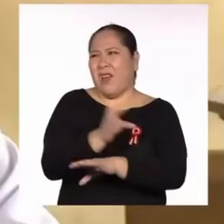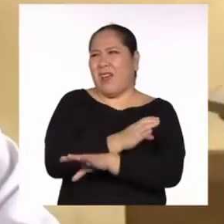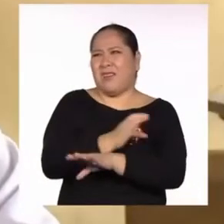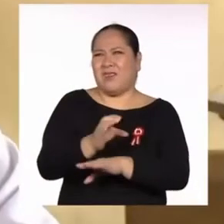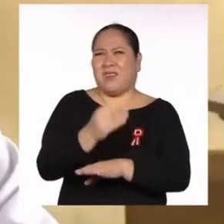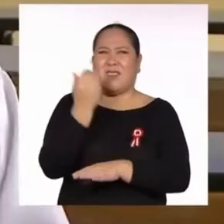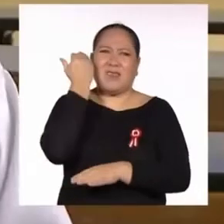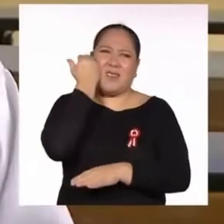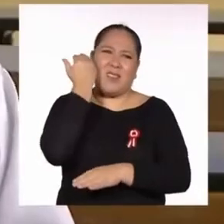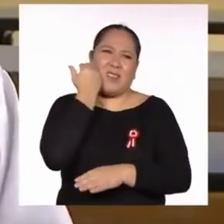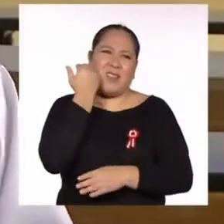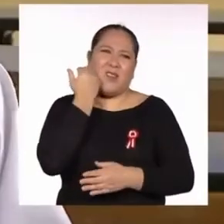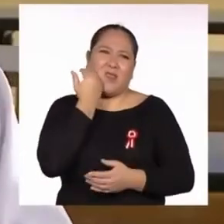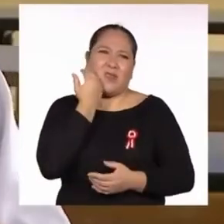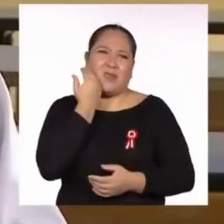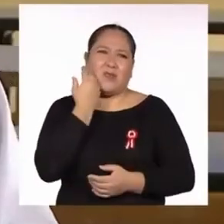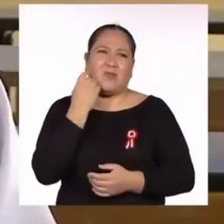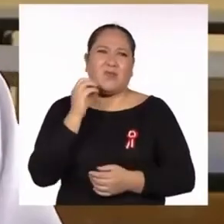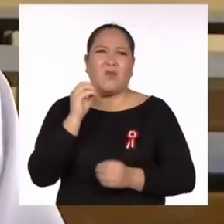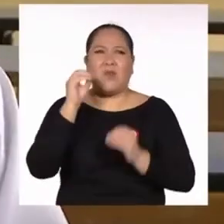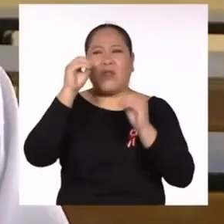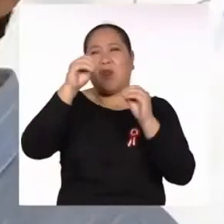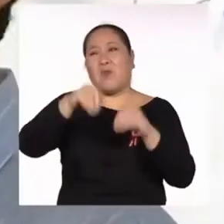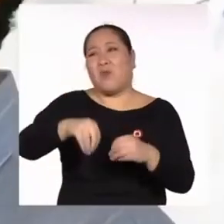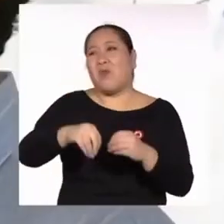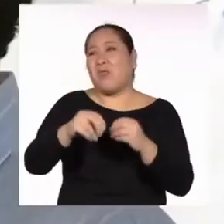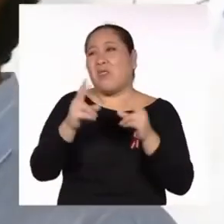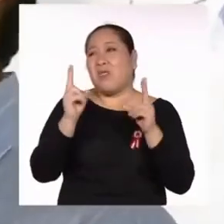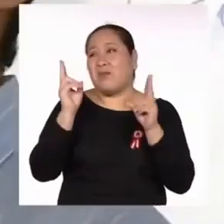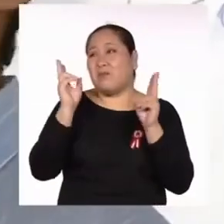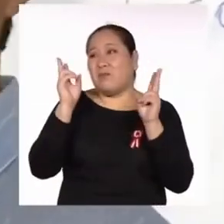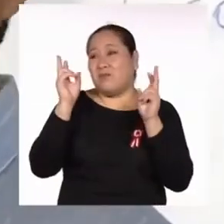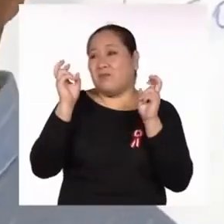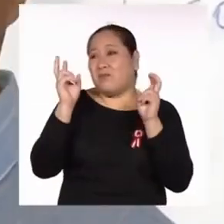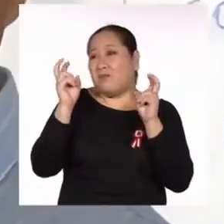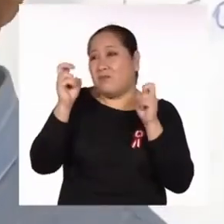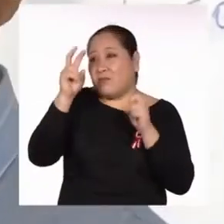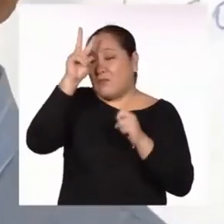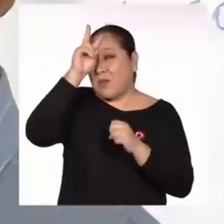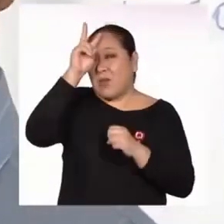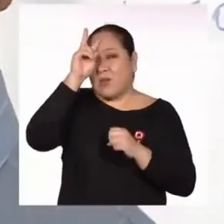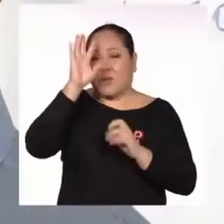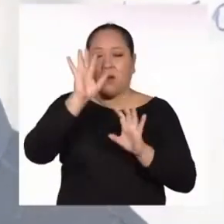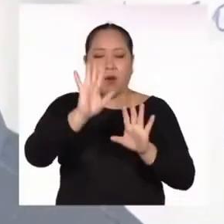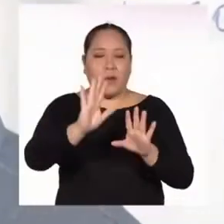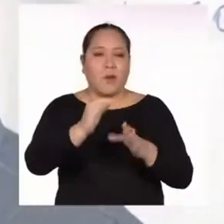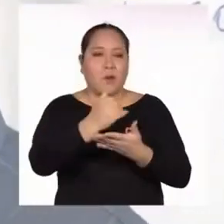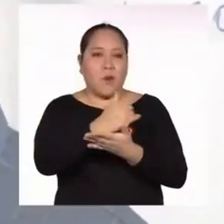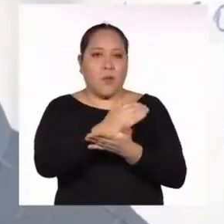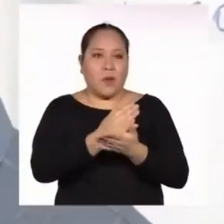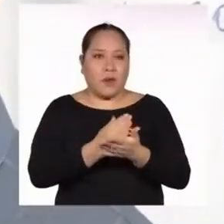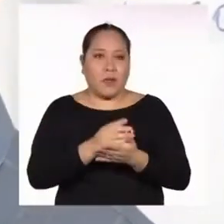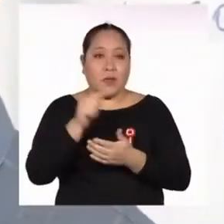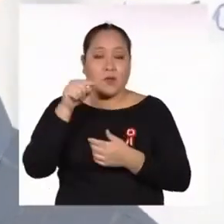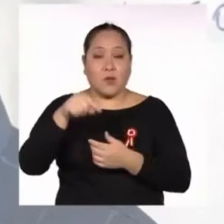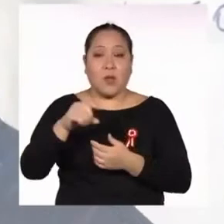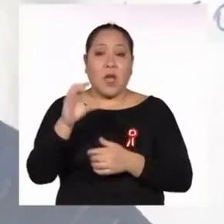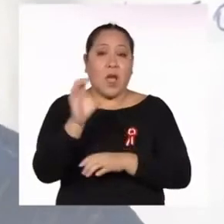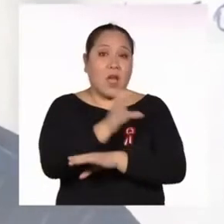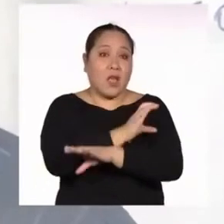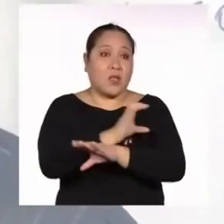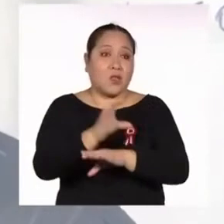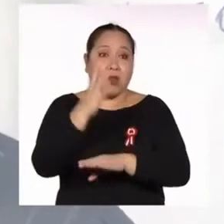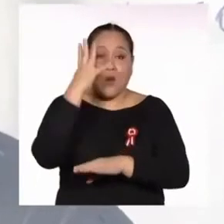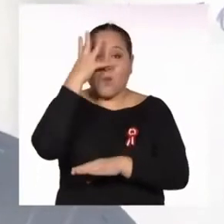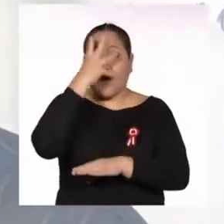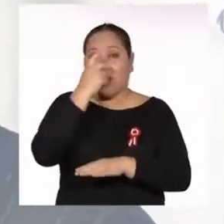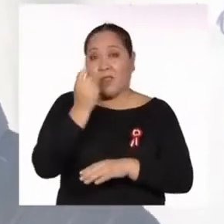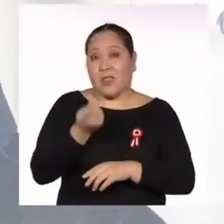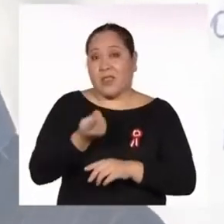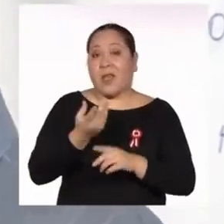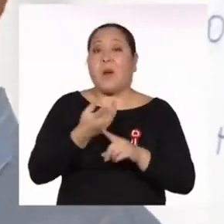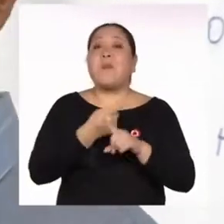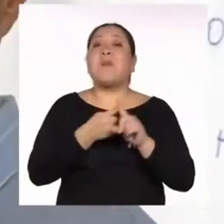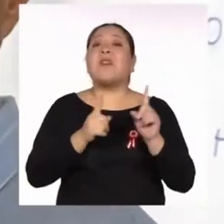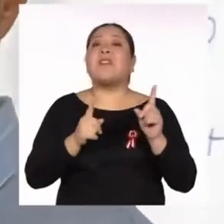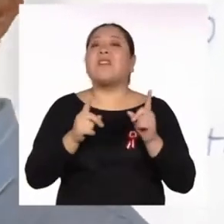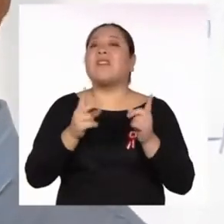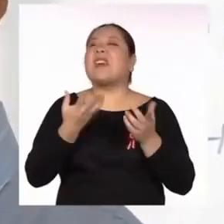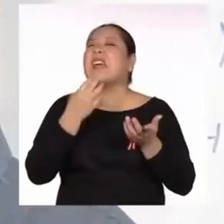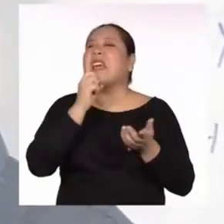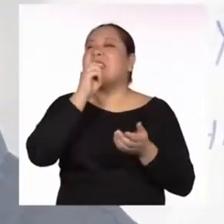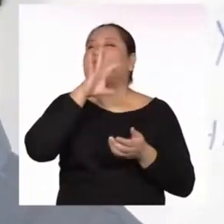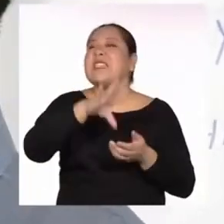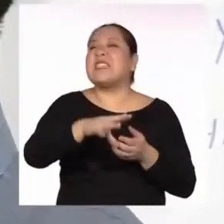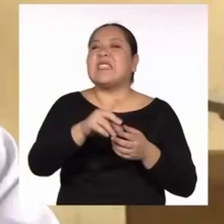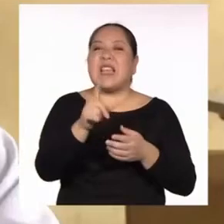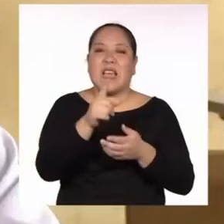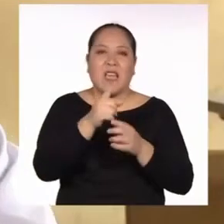que habla del perú habla porque habla de periodo vamos por partes es una canción muy bonita pero tienen que saber qué cosa dice la letra